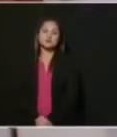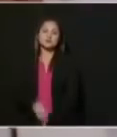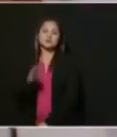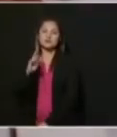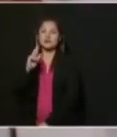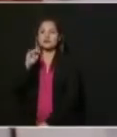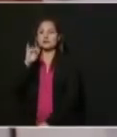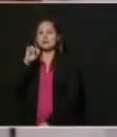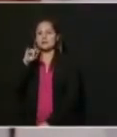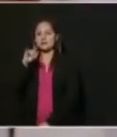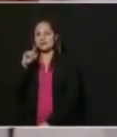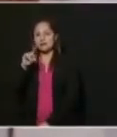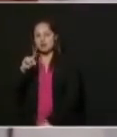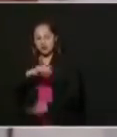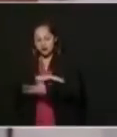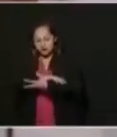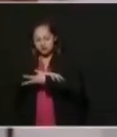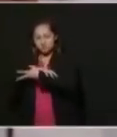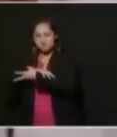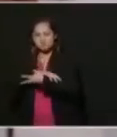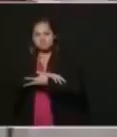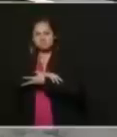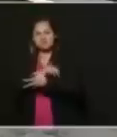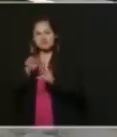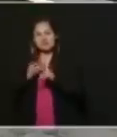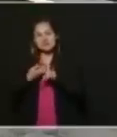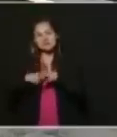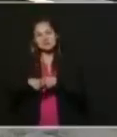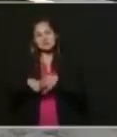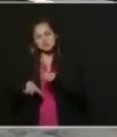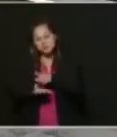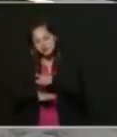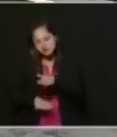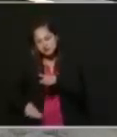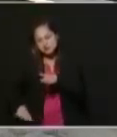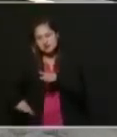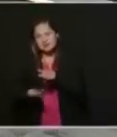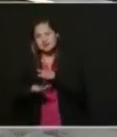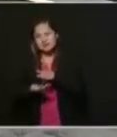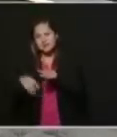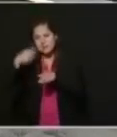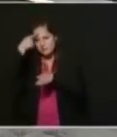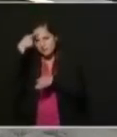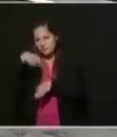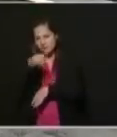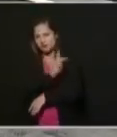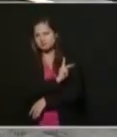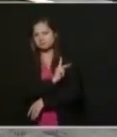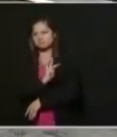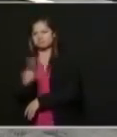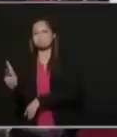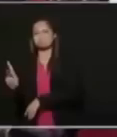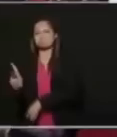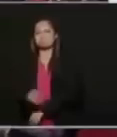forjada desde abajo y para todos.